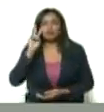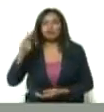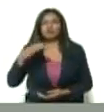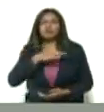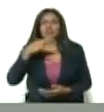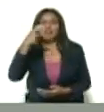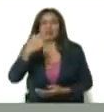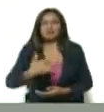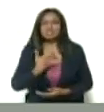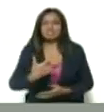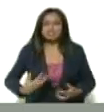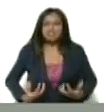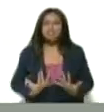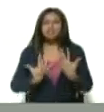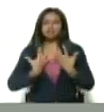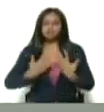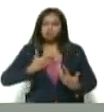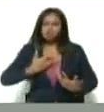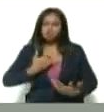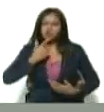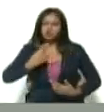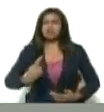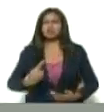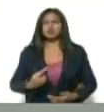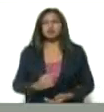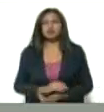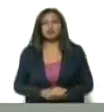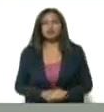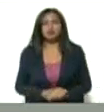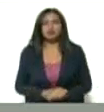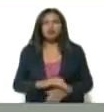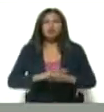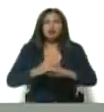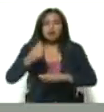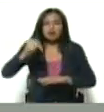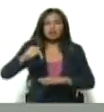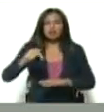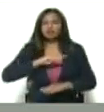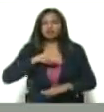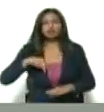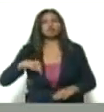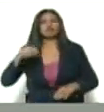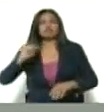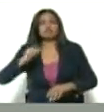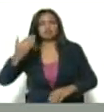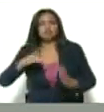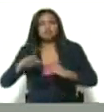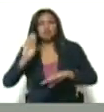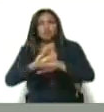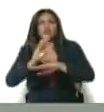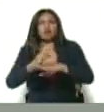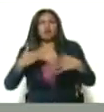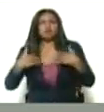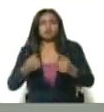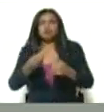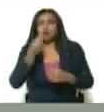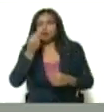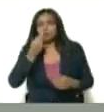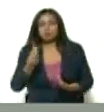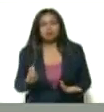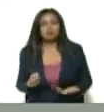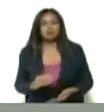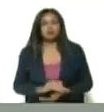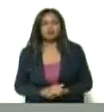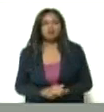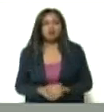aquí, del estómago, de la raíz. Valga el comentario, porque aquí sí los vamos a proteger. La salud, la alimentación,